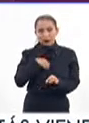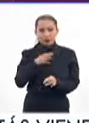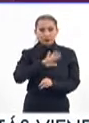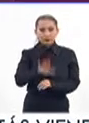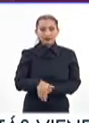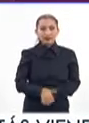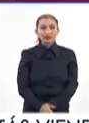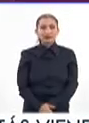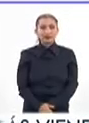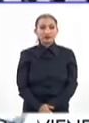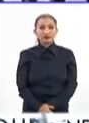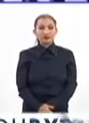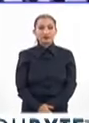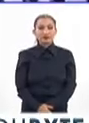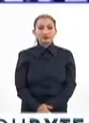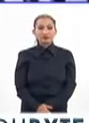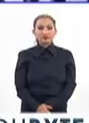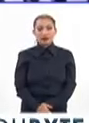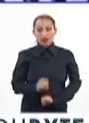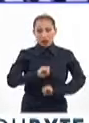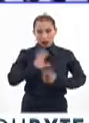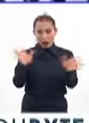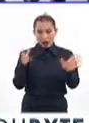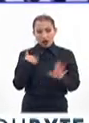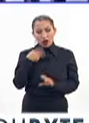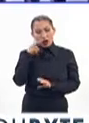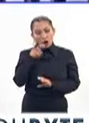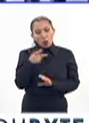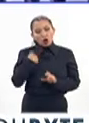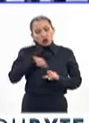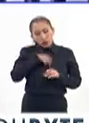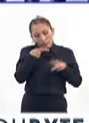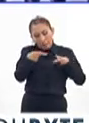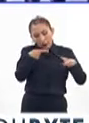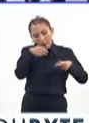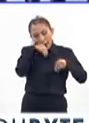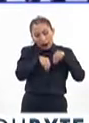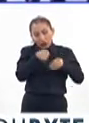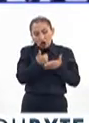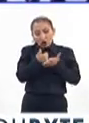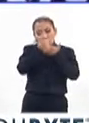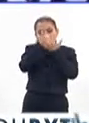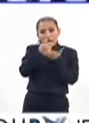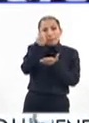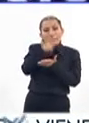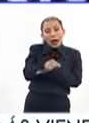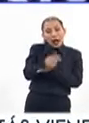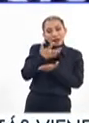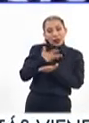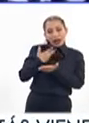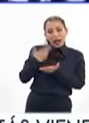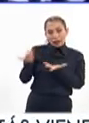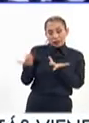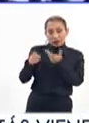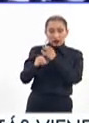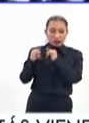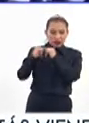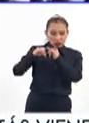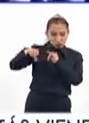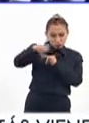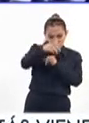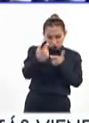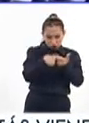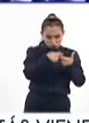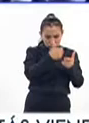Vea usted. Por supuesto, tenemos que hacer un diseño que nos permita no solamente contar con los instrumentos